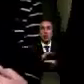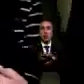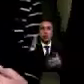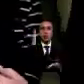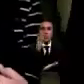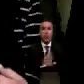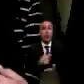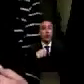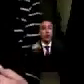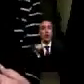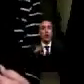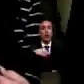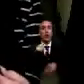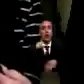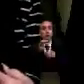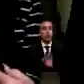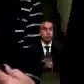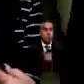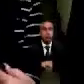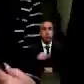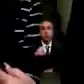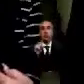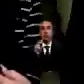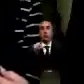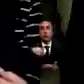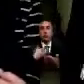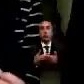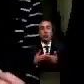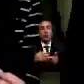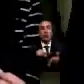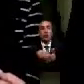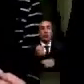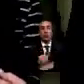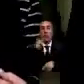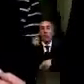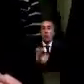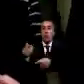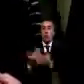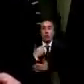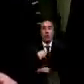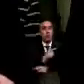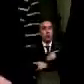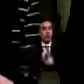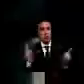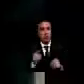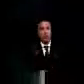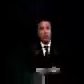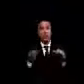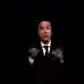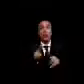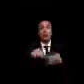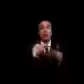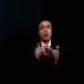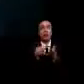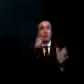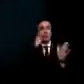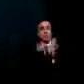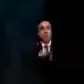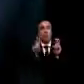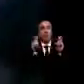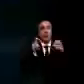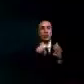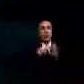¡Ya basta! Yo no voy a sucumbir a sus presiones. Yo no voy a elegir autoridades de dedo. Que les quede claro. Sofía Almeida también advirtió que ha presentado una